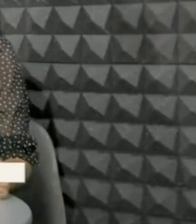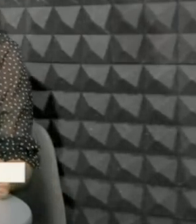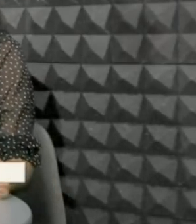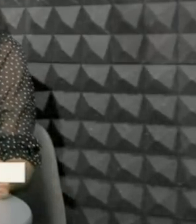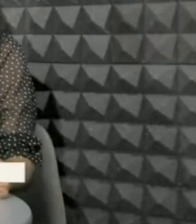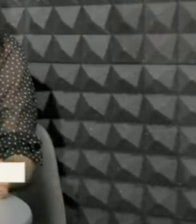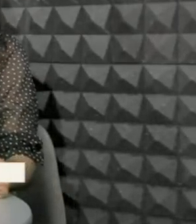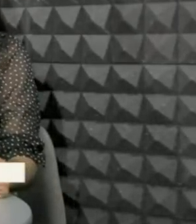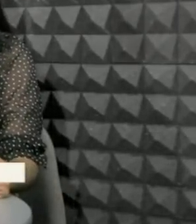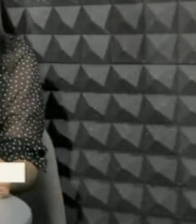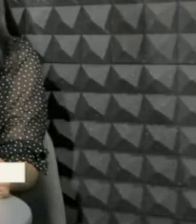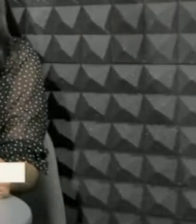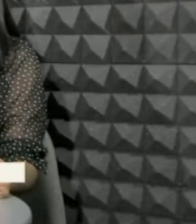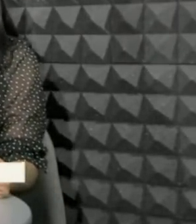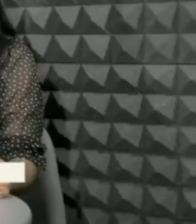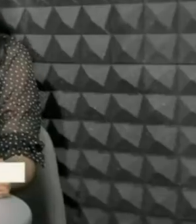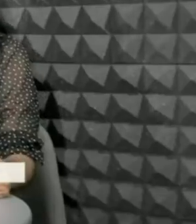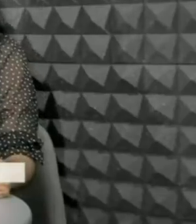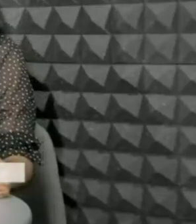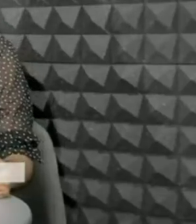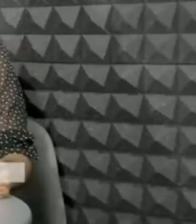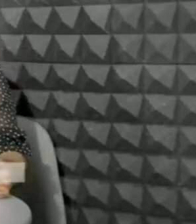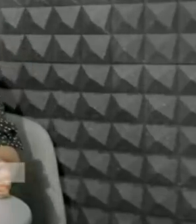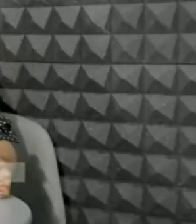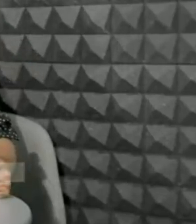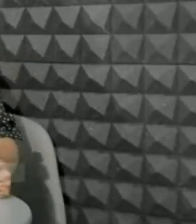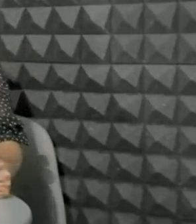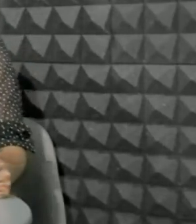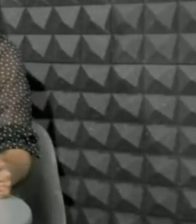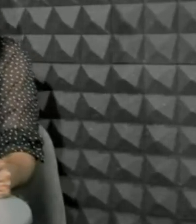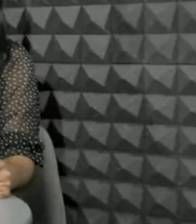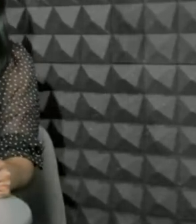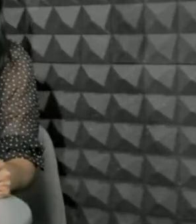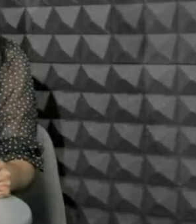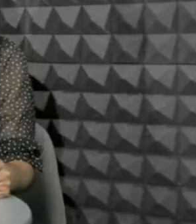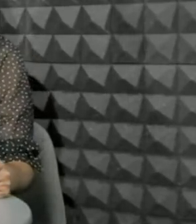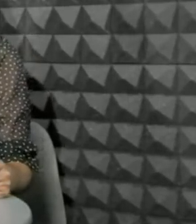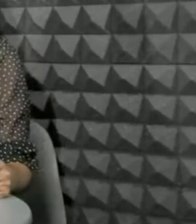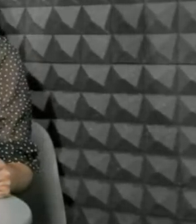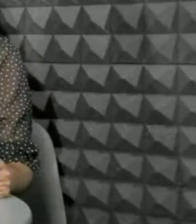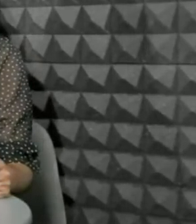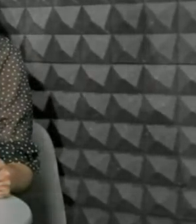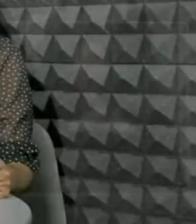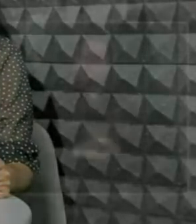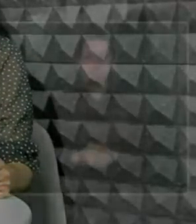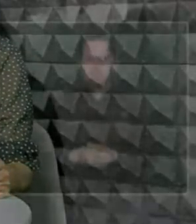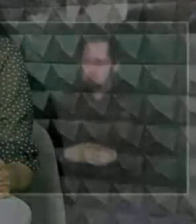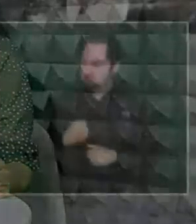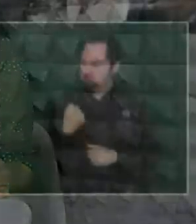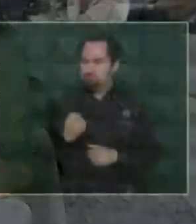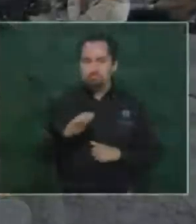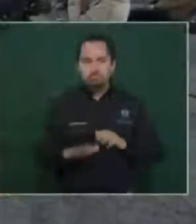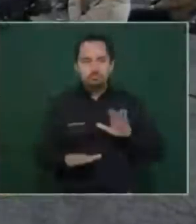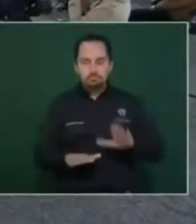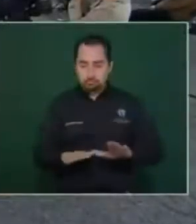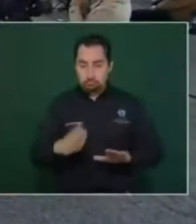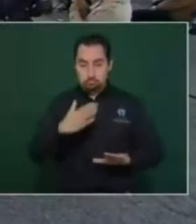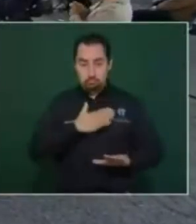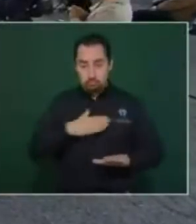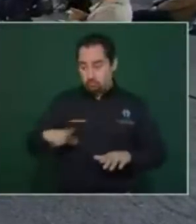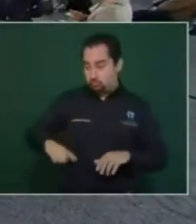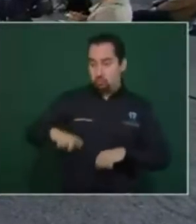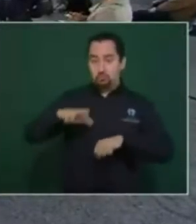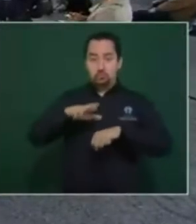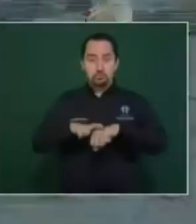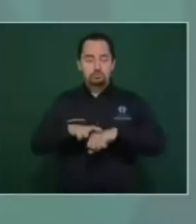por favor, no, que se, no, se me vaya. Me saliste. Pero aunque, bueno, aunque no es que esté diciendo que sea panista, ni que vaya a ser